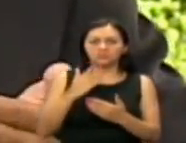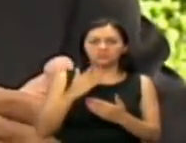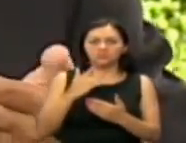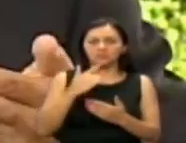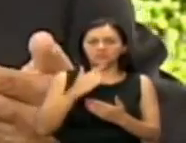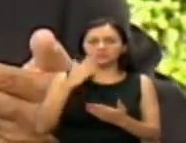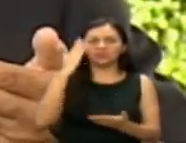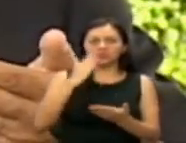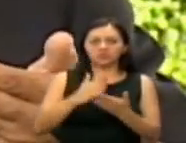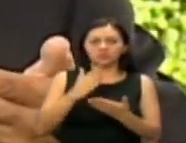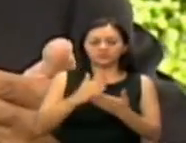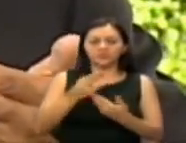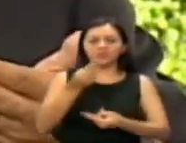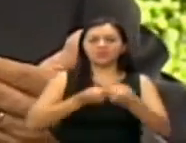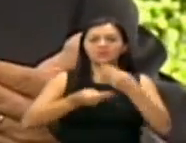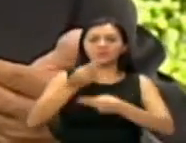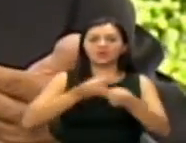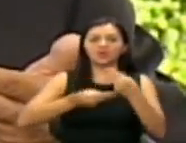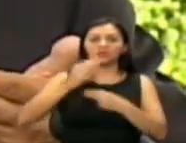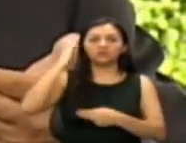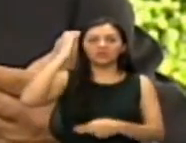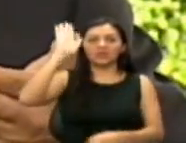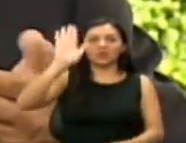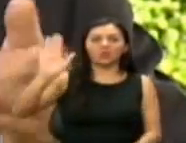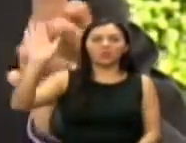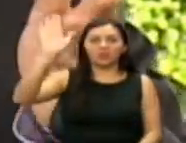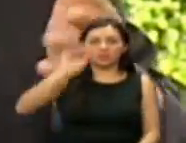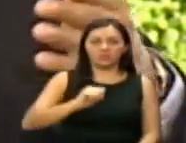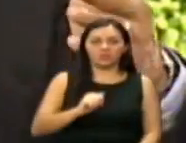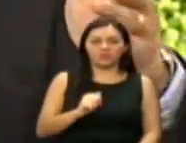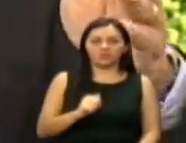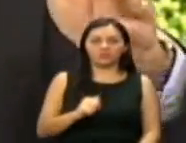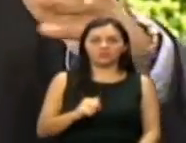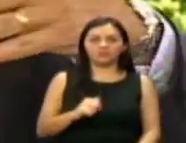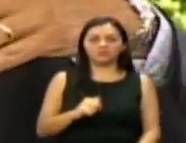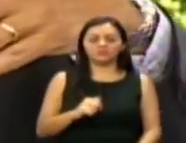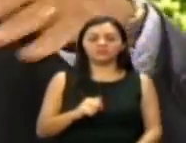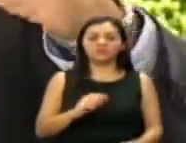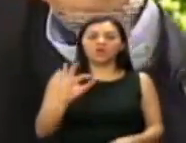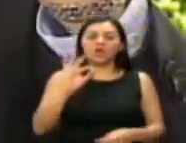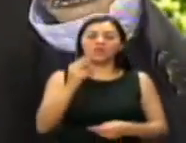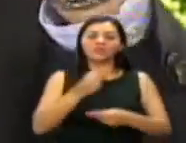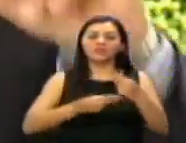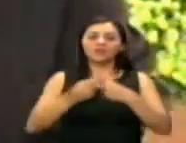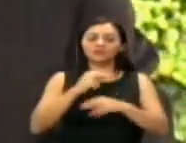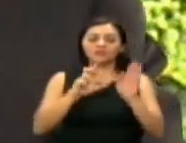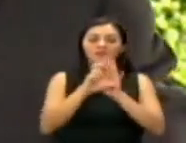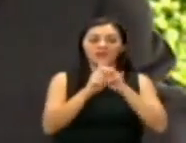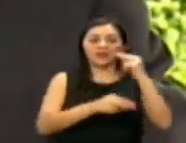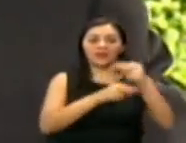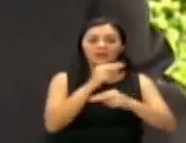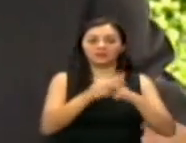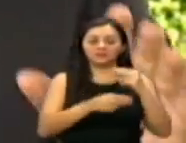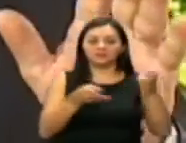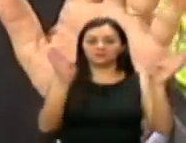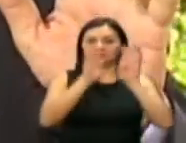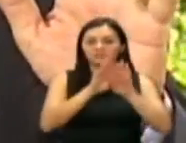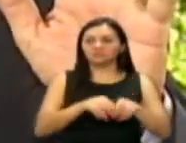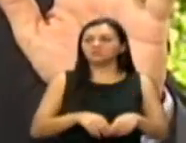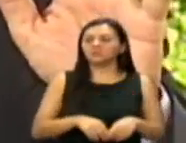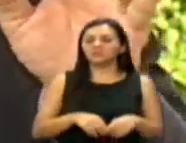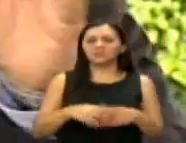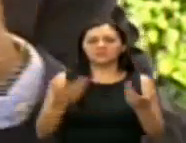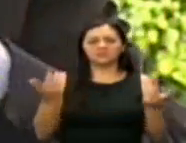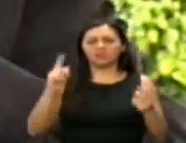las negociaciones con la Unión Europea. Decrétese la suspensión de la ley de herencias y plusvalía. Entonces se creó un